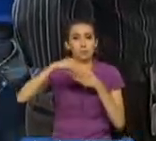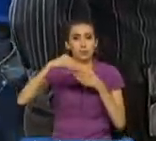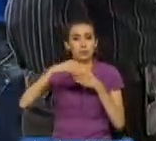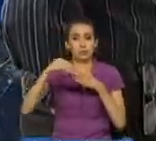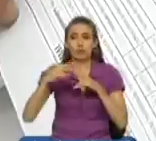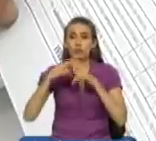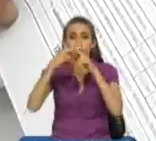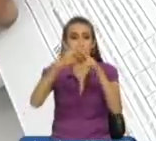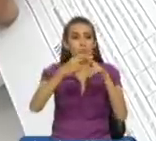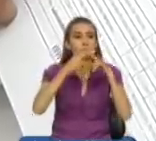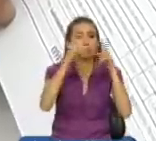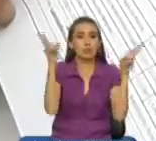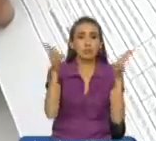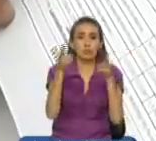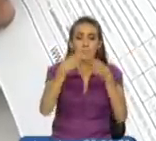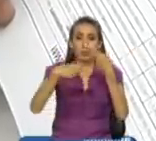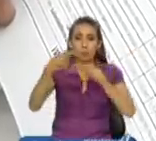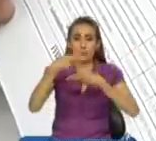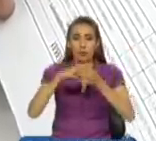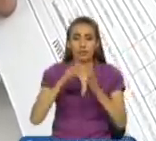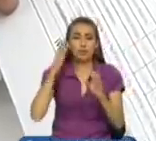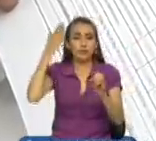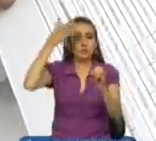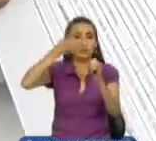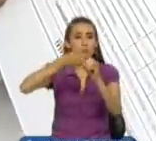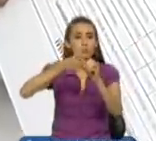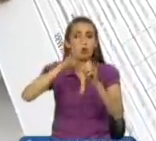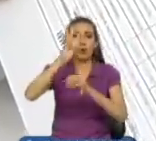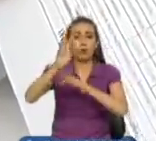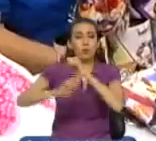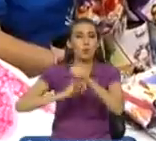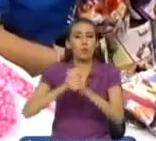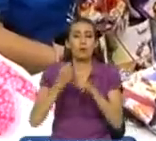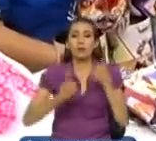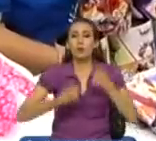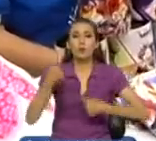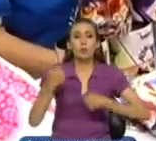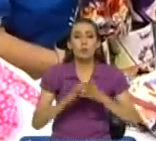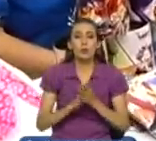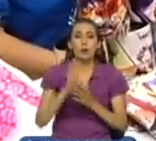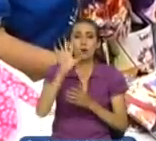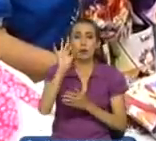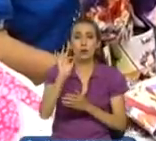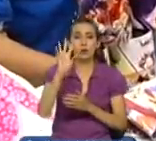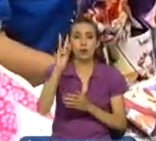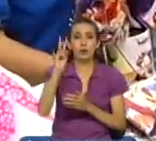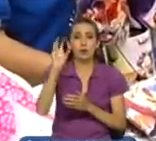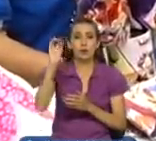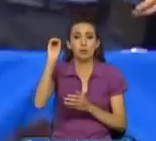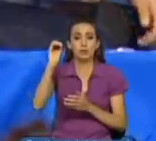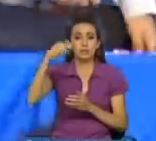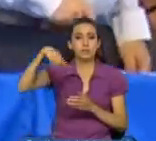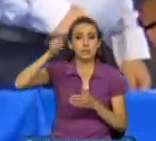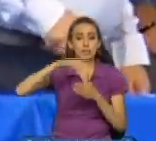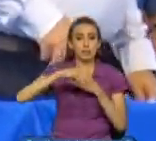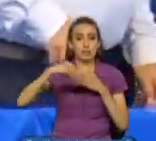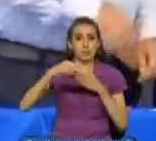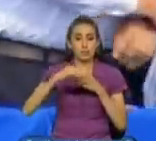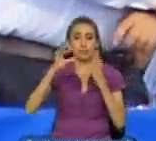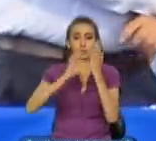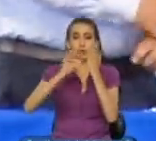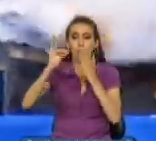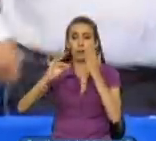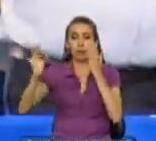créditos para emprendedores la meta para los próximos 4 años es llegar a los 960 millones de dólares en